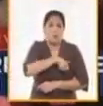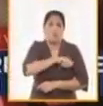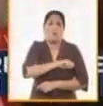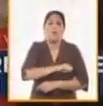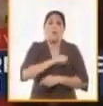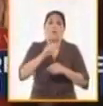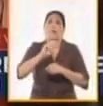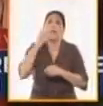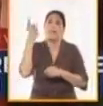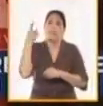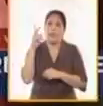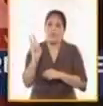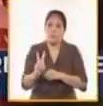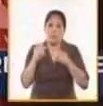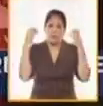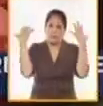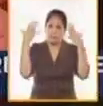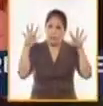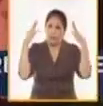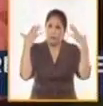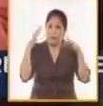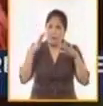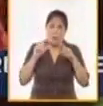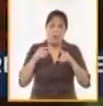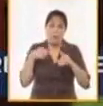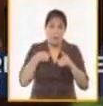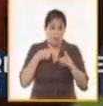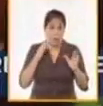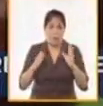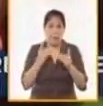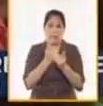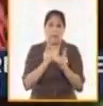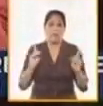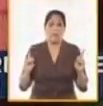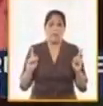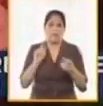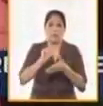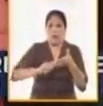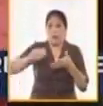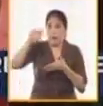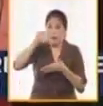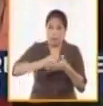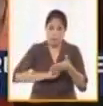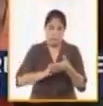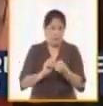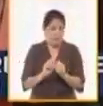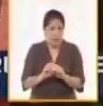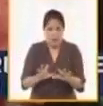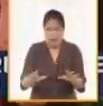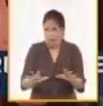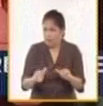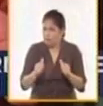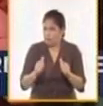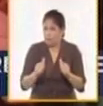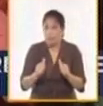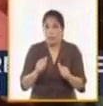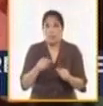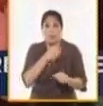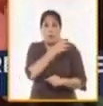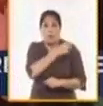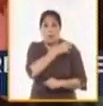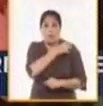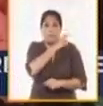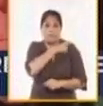Venezuela por esta jornada democrática de elección de las